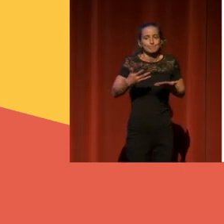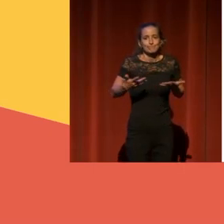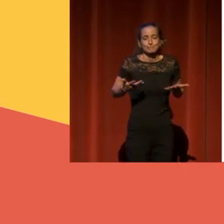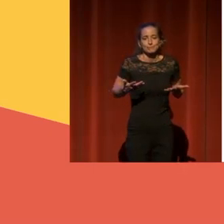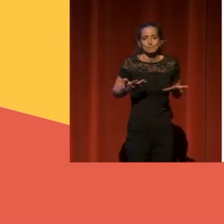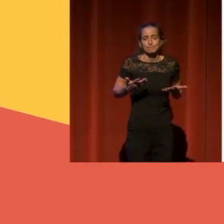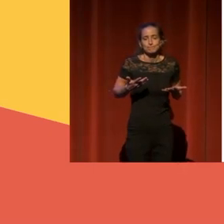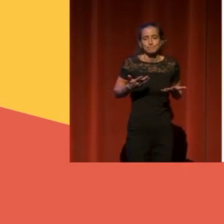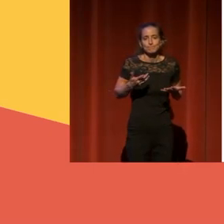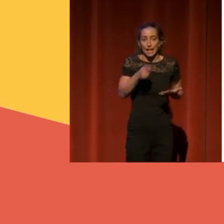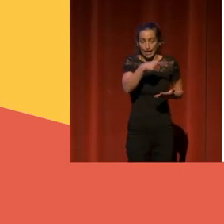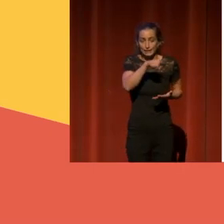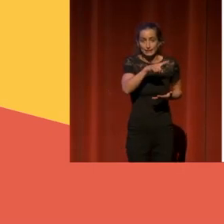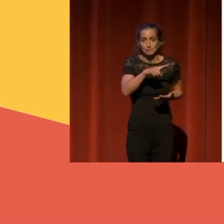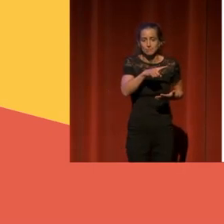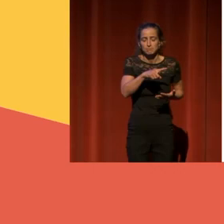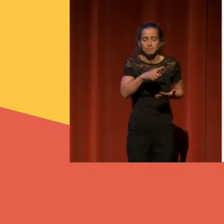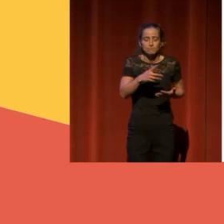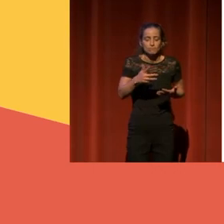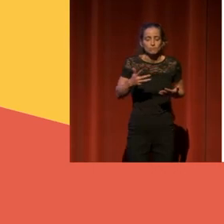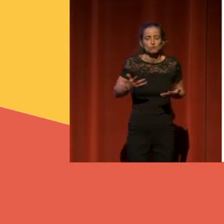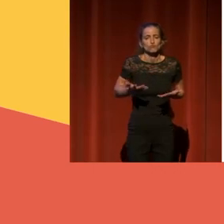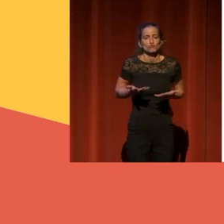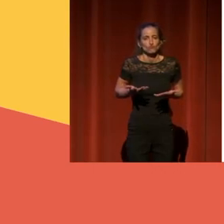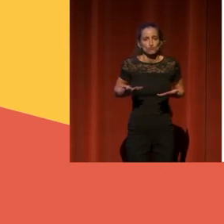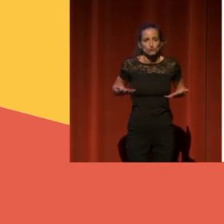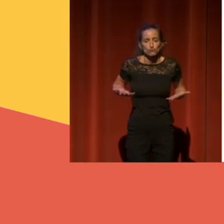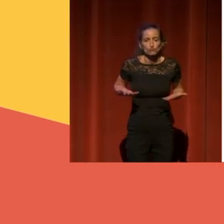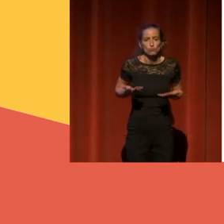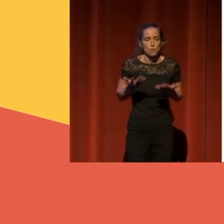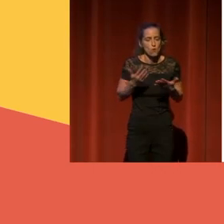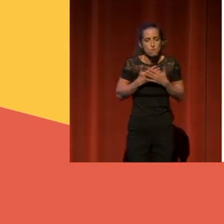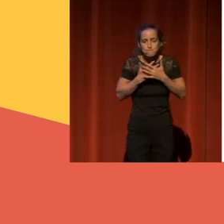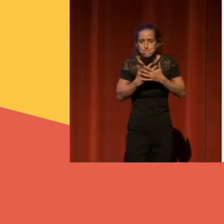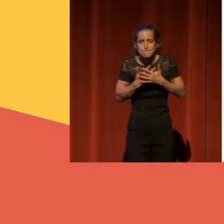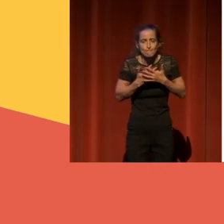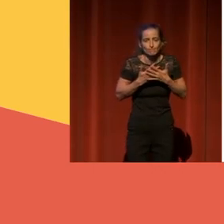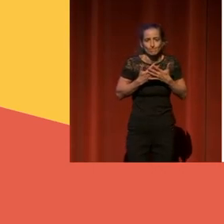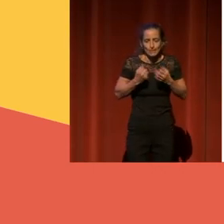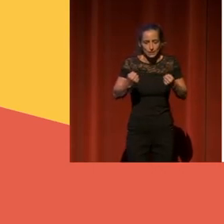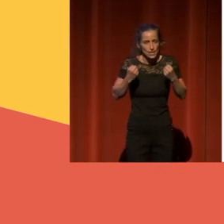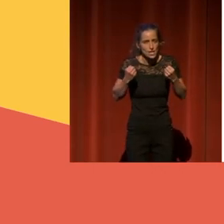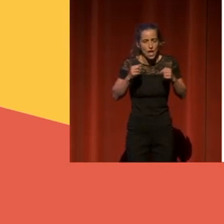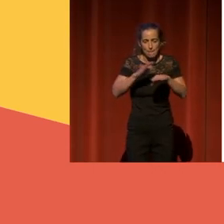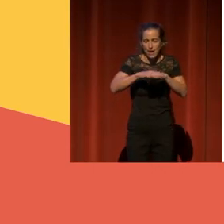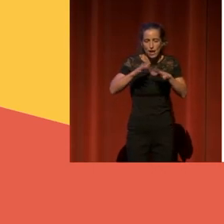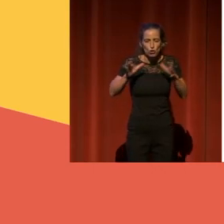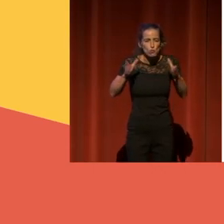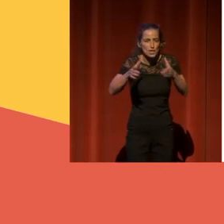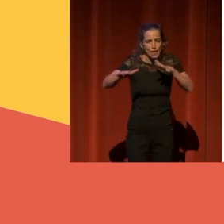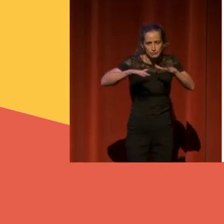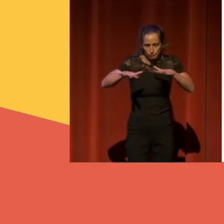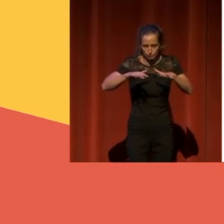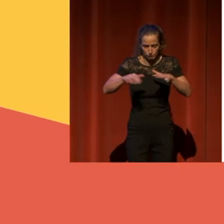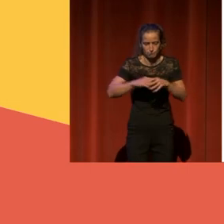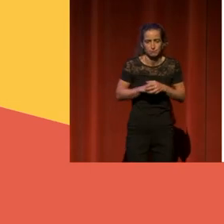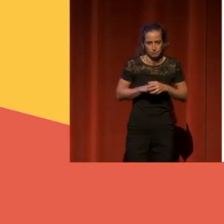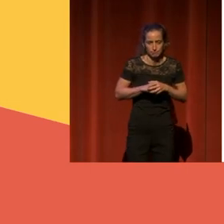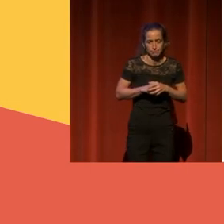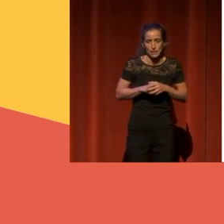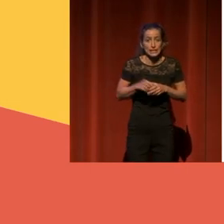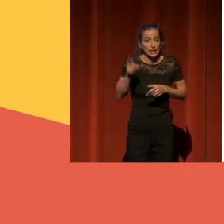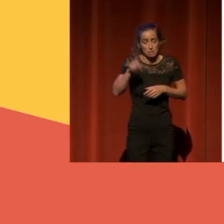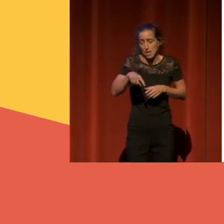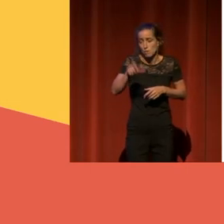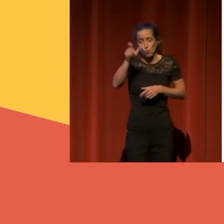poder poner en marcha o para llenar de energía estas comunidades. O también a todas las mujeres